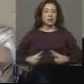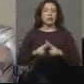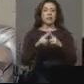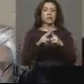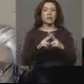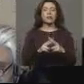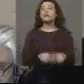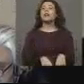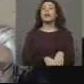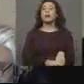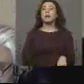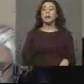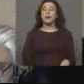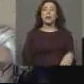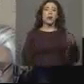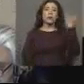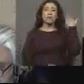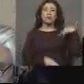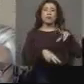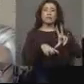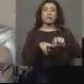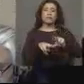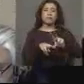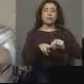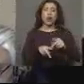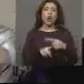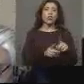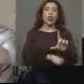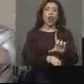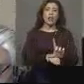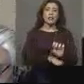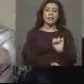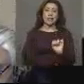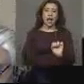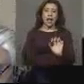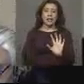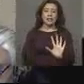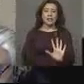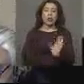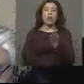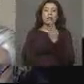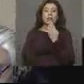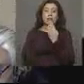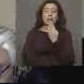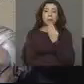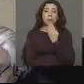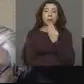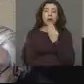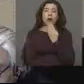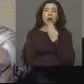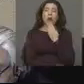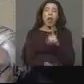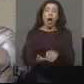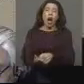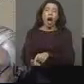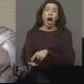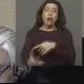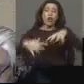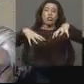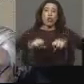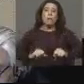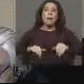por una infraestructura vieja ya. El liceo A5 también estuvo una prolongada toma por la misma